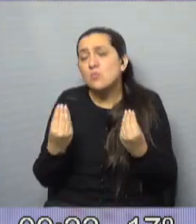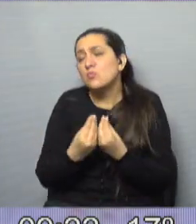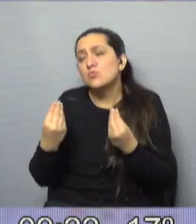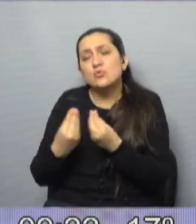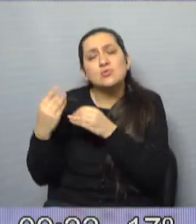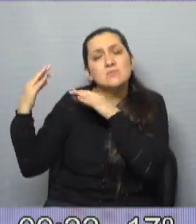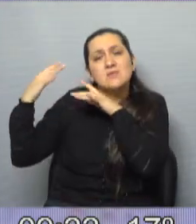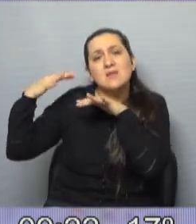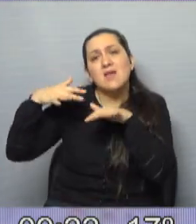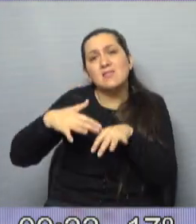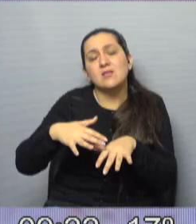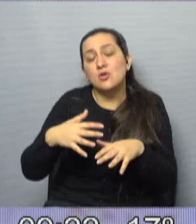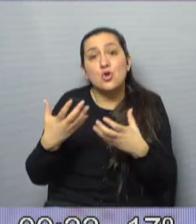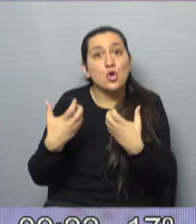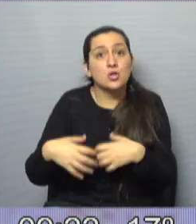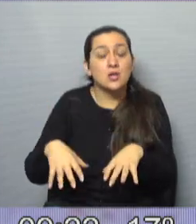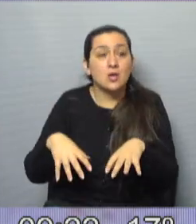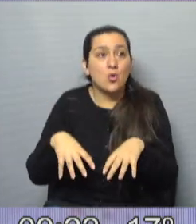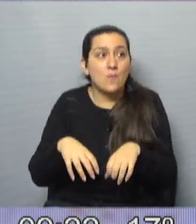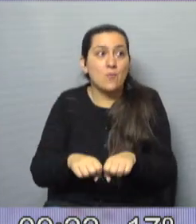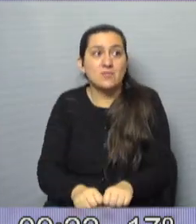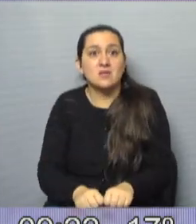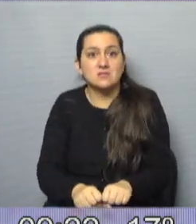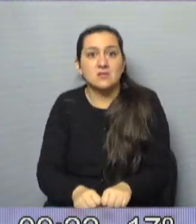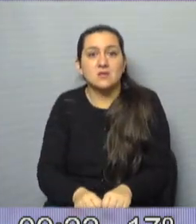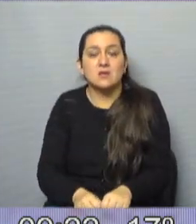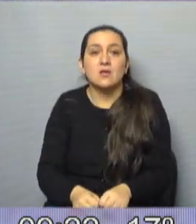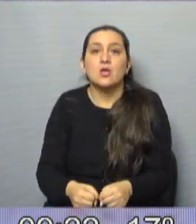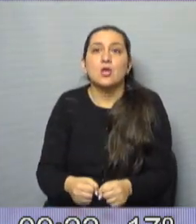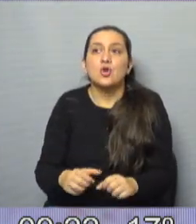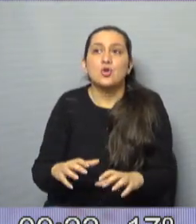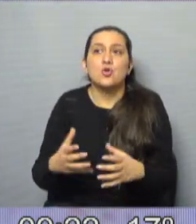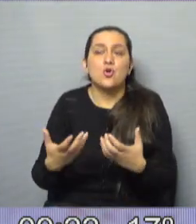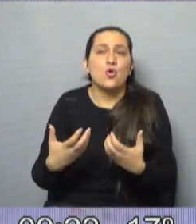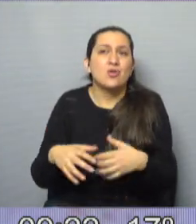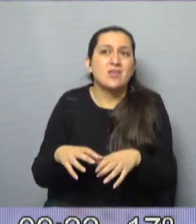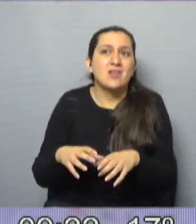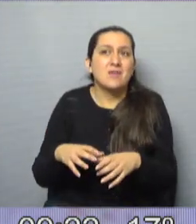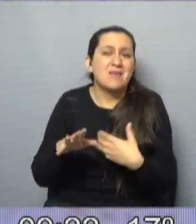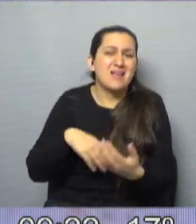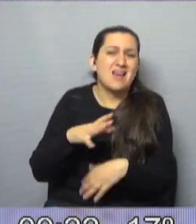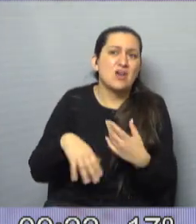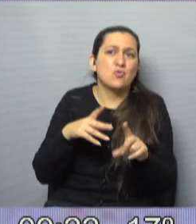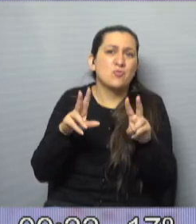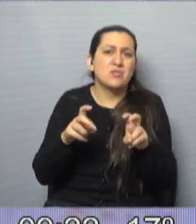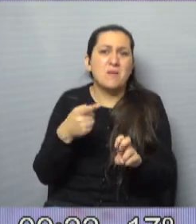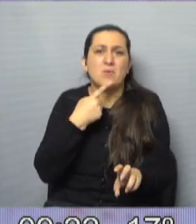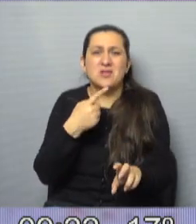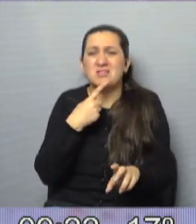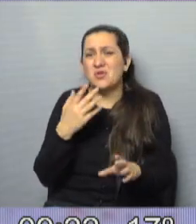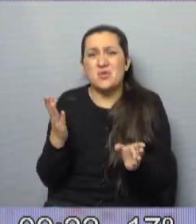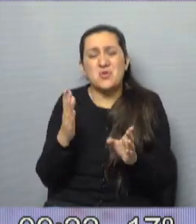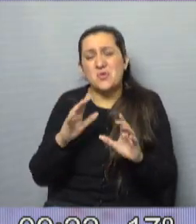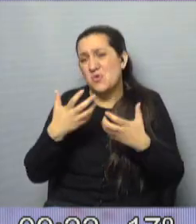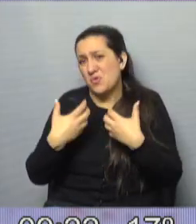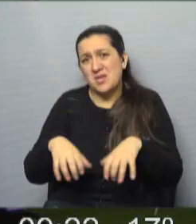no quieren comprometerse. O sea, no quieren comprometerse, no quieren meterse en temas políticos, no quieren participar de sindicatos ni nada